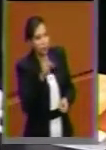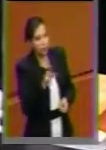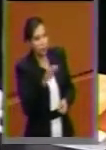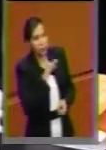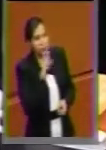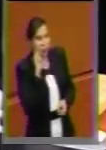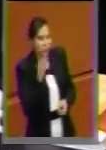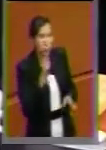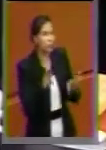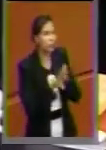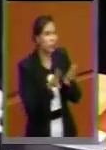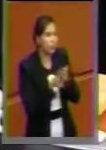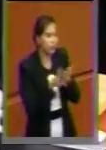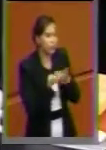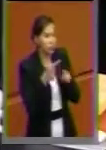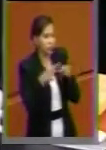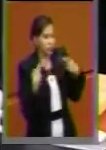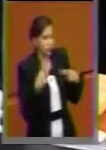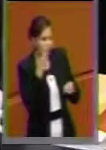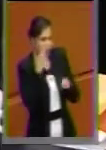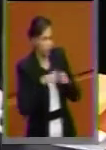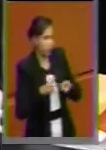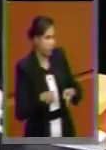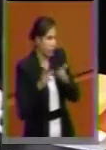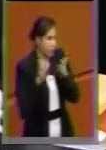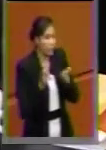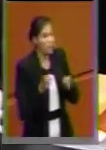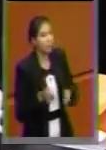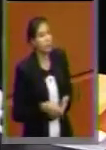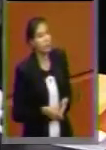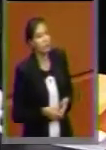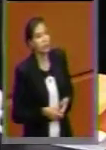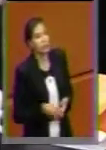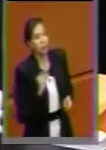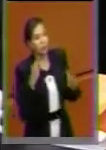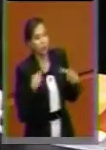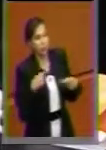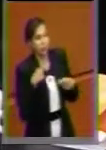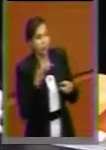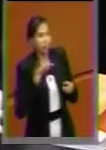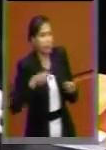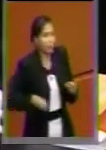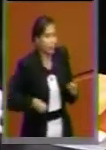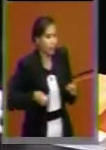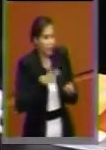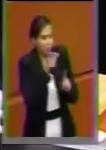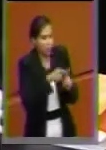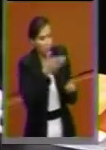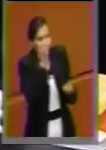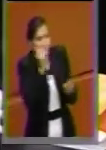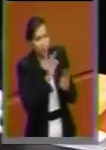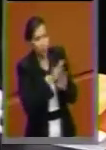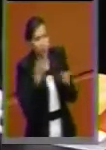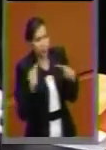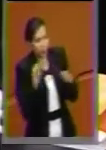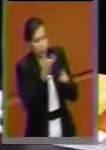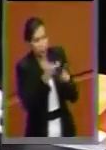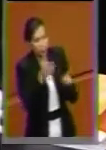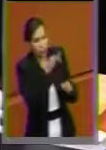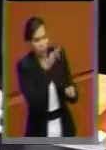que vean como el asaltante el imputado porque tanto aquí se